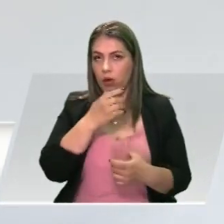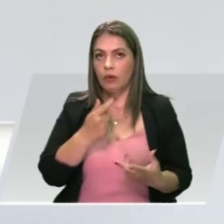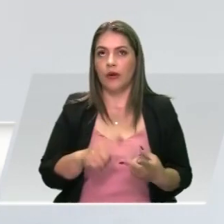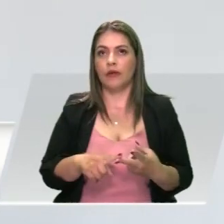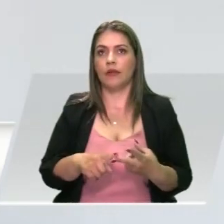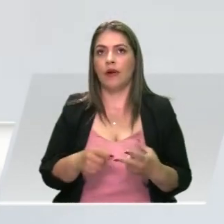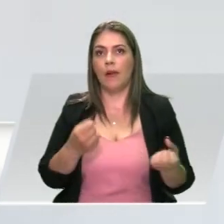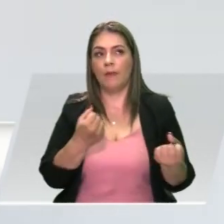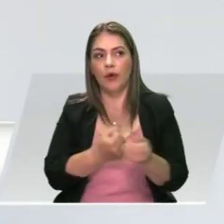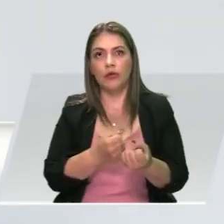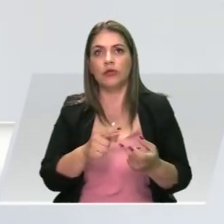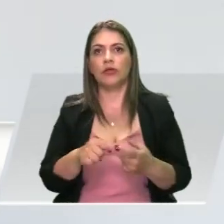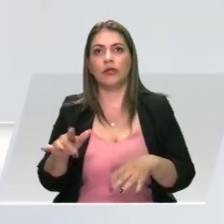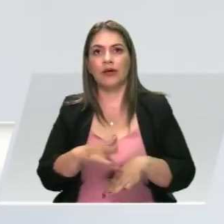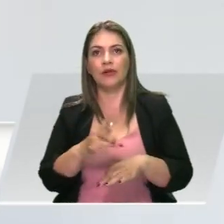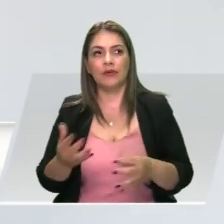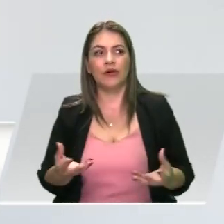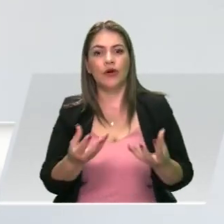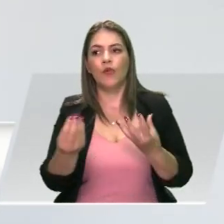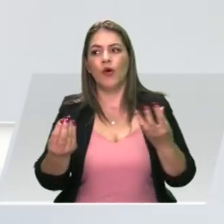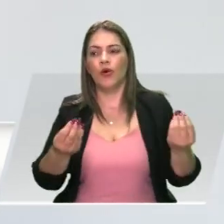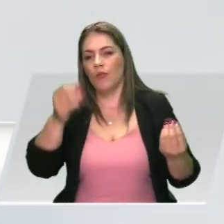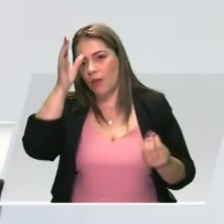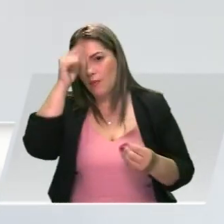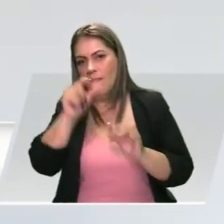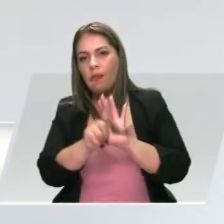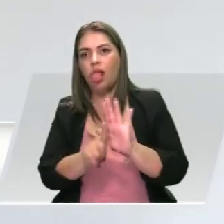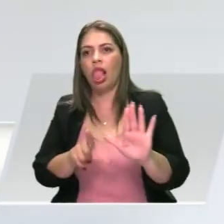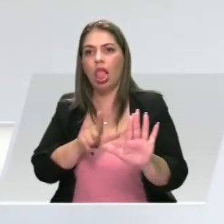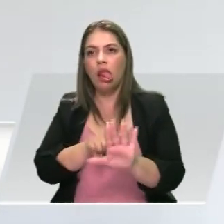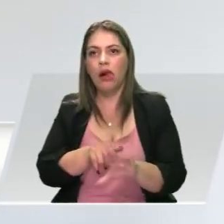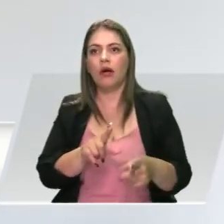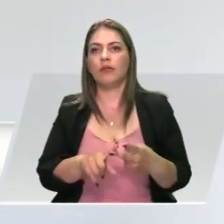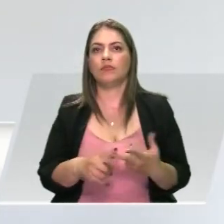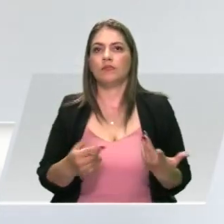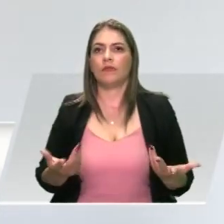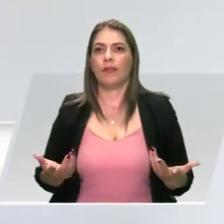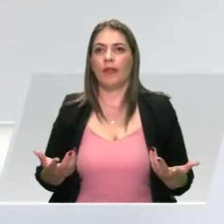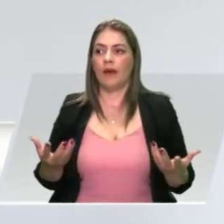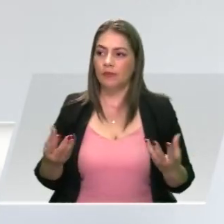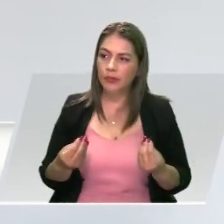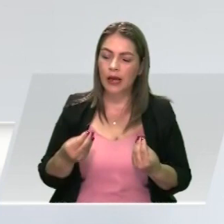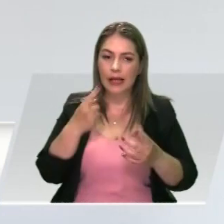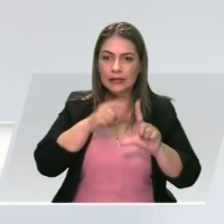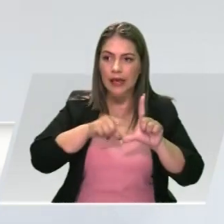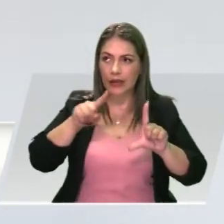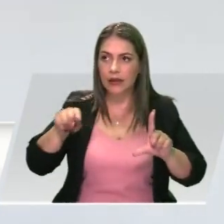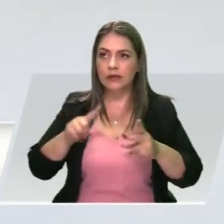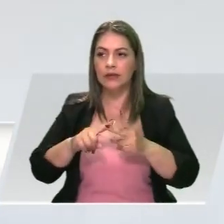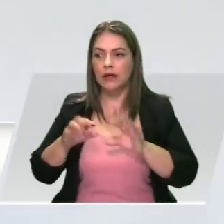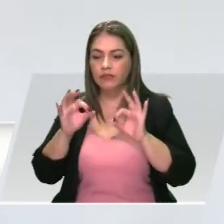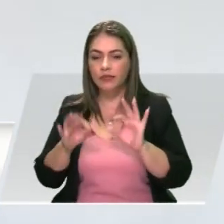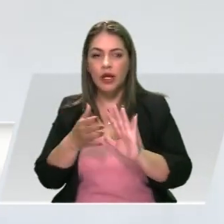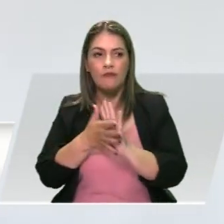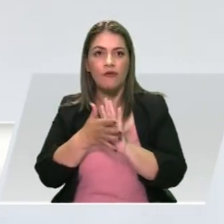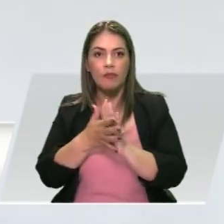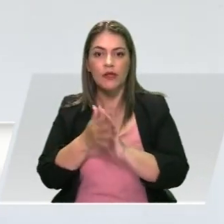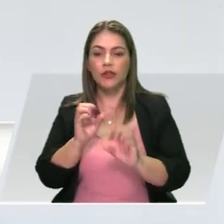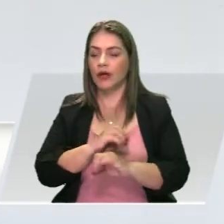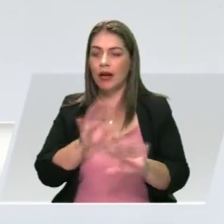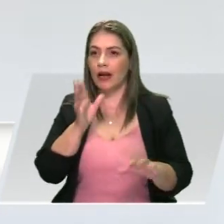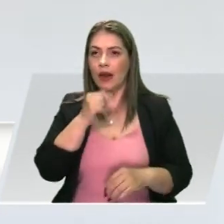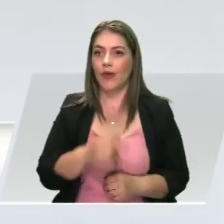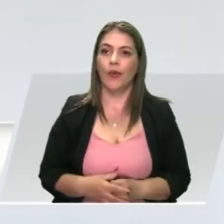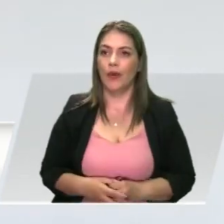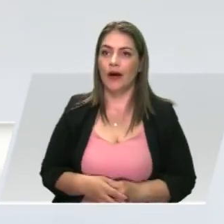y promoviendo las economías ilegales máxima que no hay una estadística un argumento sólido que permita inferir que este tipo de medidas